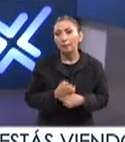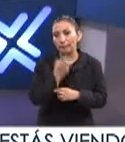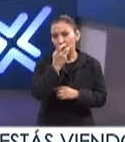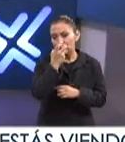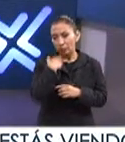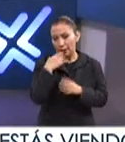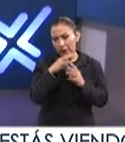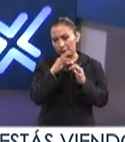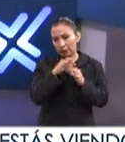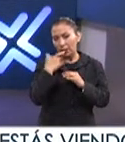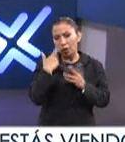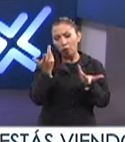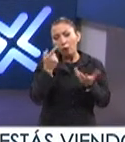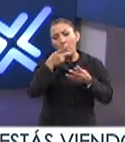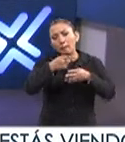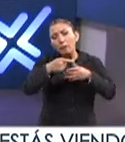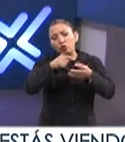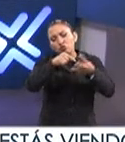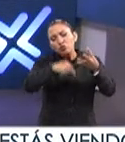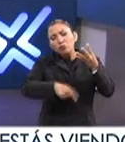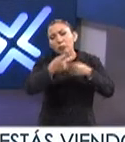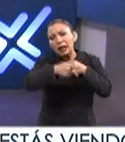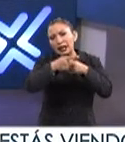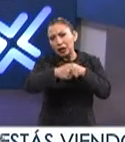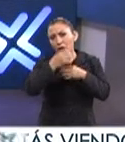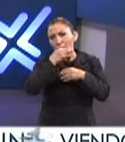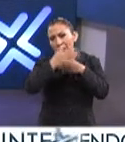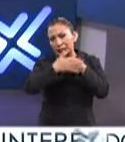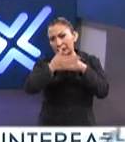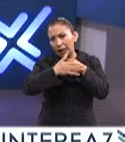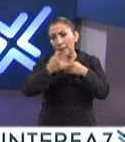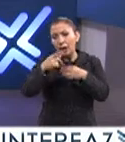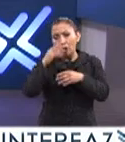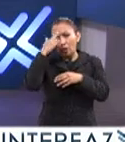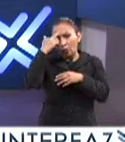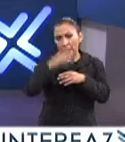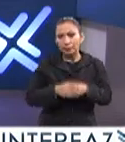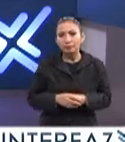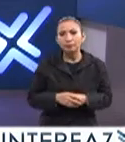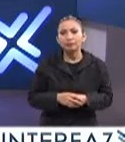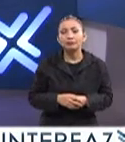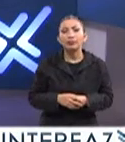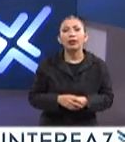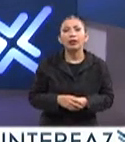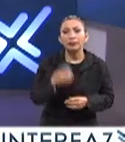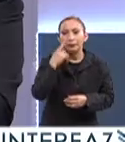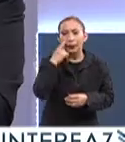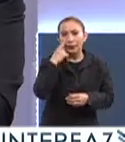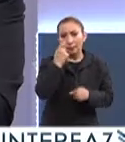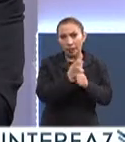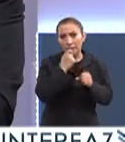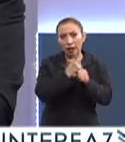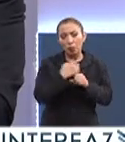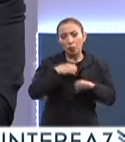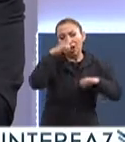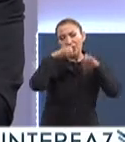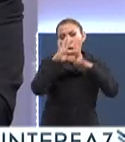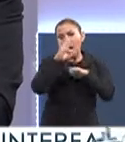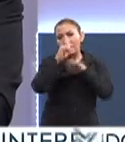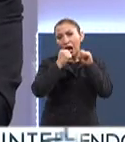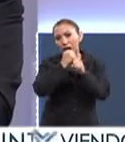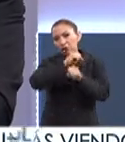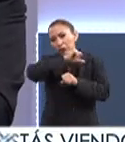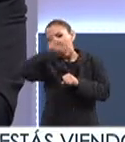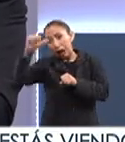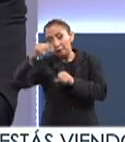me platican, han hablado de factores de riesgo, pero recordarlos siempre vale la pena, ¿no? Por favor, sí. Es así que, pues, estar en cierta edad, más de 40